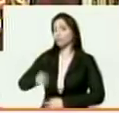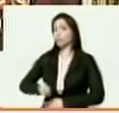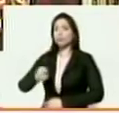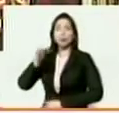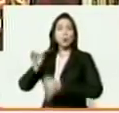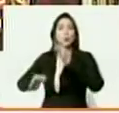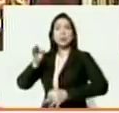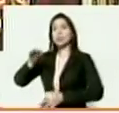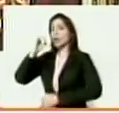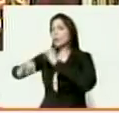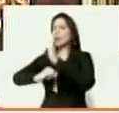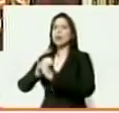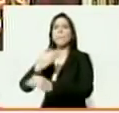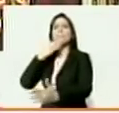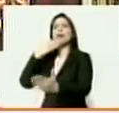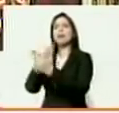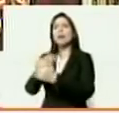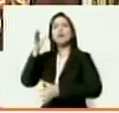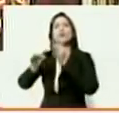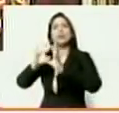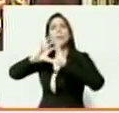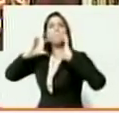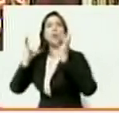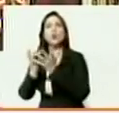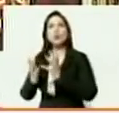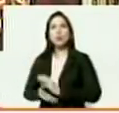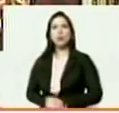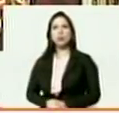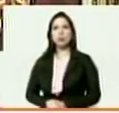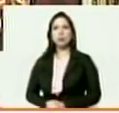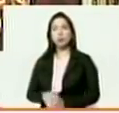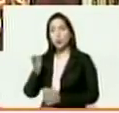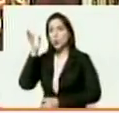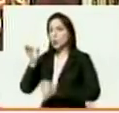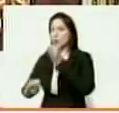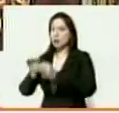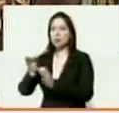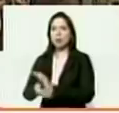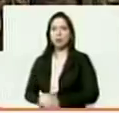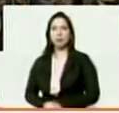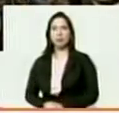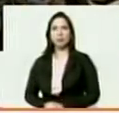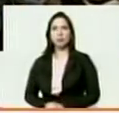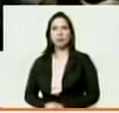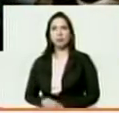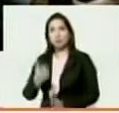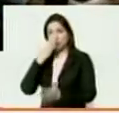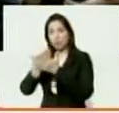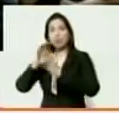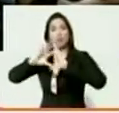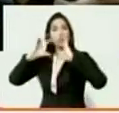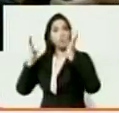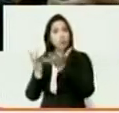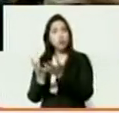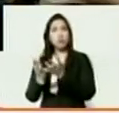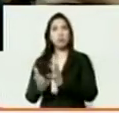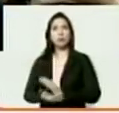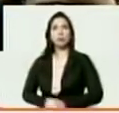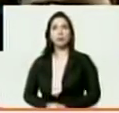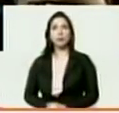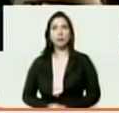Internacional y a clamar justicia al mundo. Justicia al mundo entero.